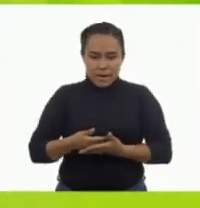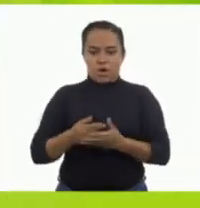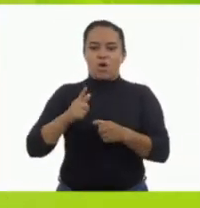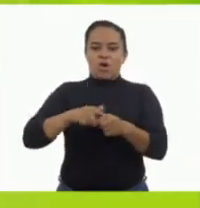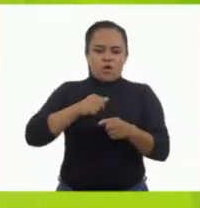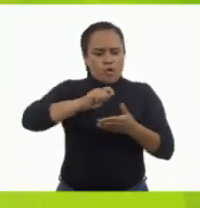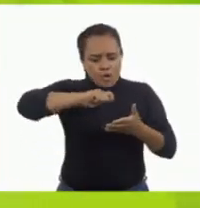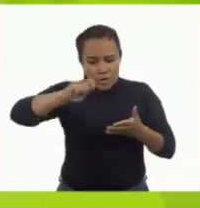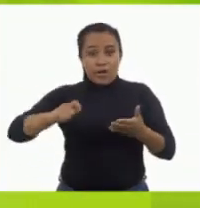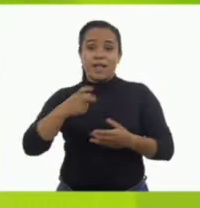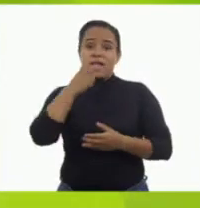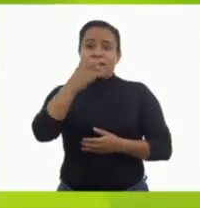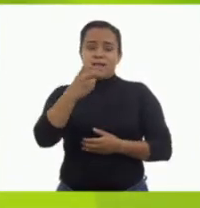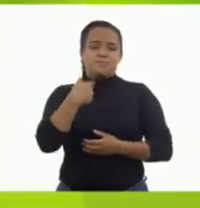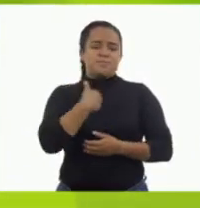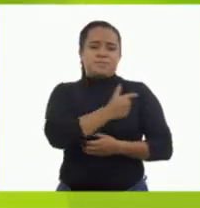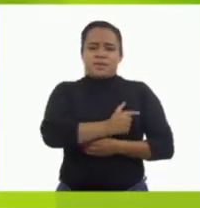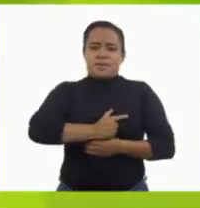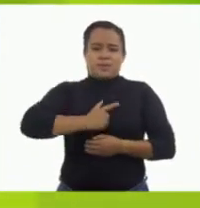colorear,